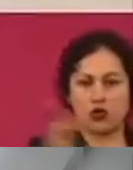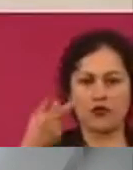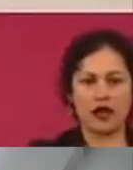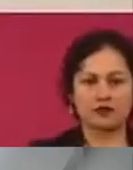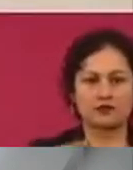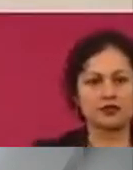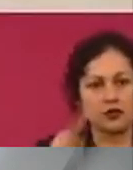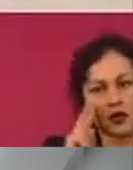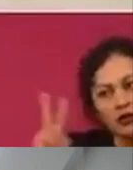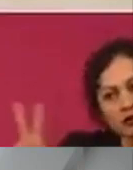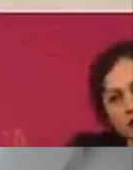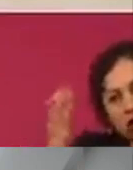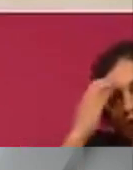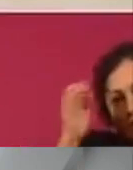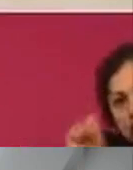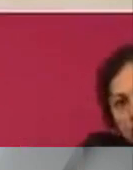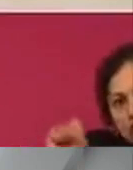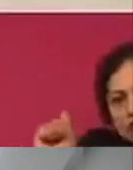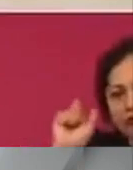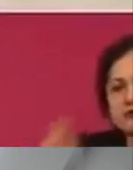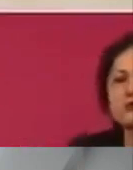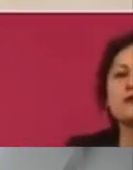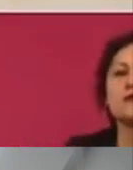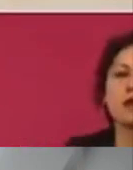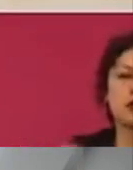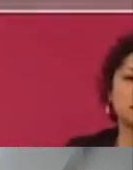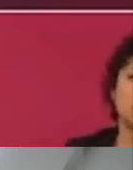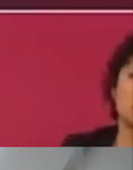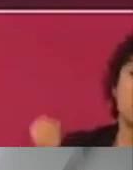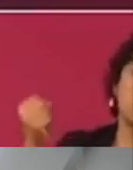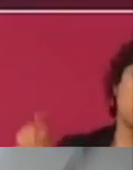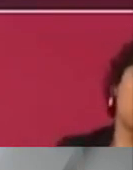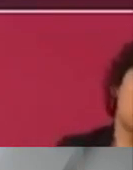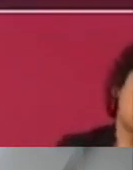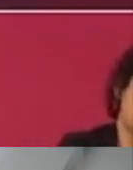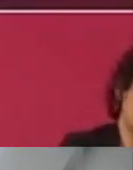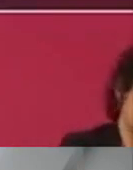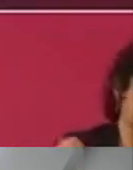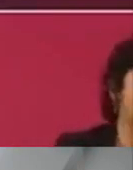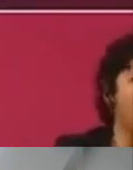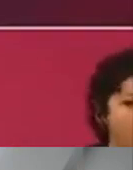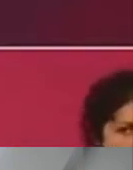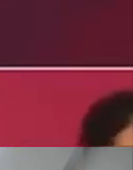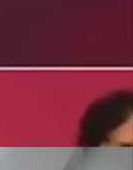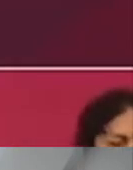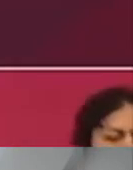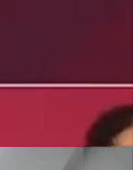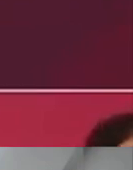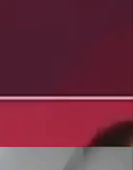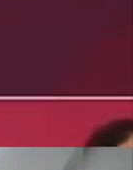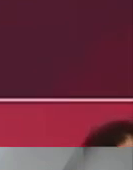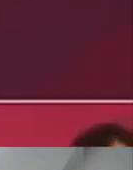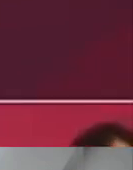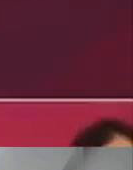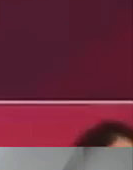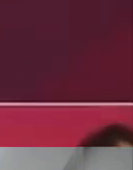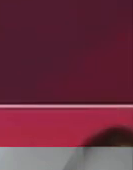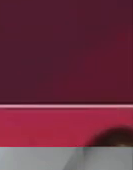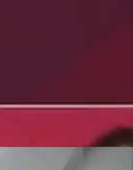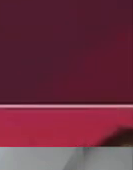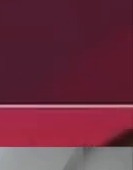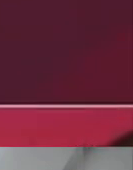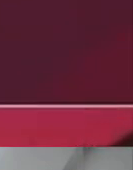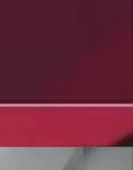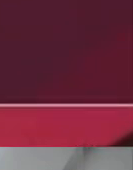finalmente conocer el monto de los multimillonarios recursos que tienen en su guardadito hoy el señor Córdoba y el